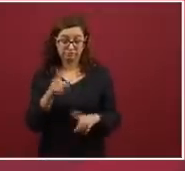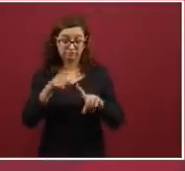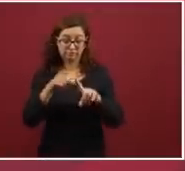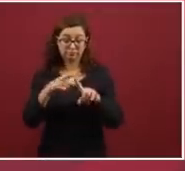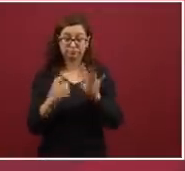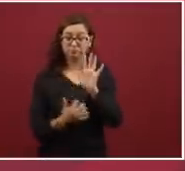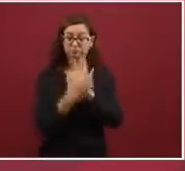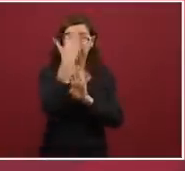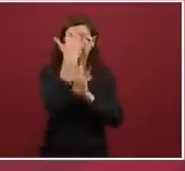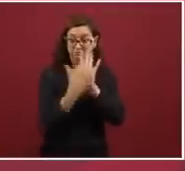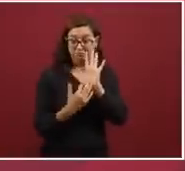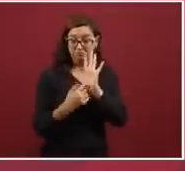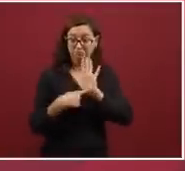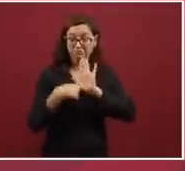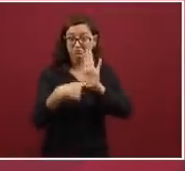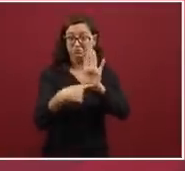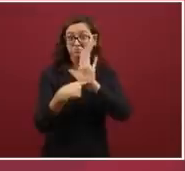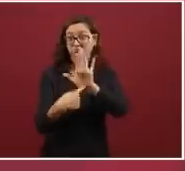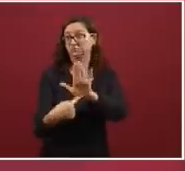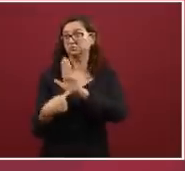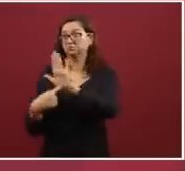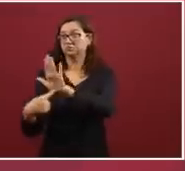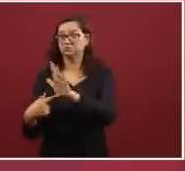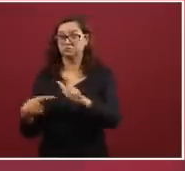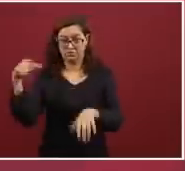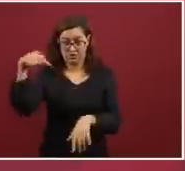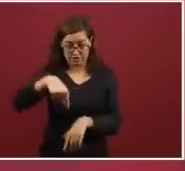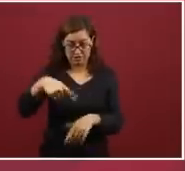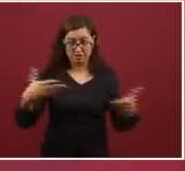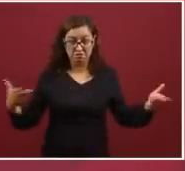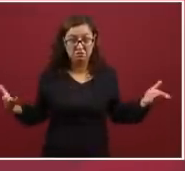mucha polémica si se presenta aquí.